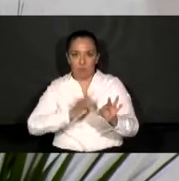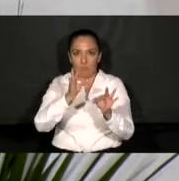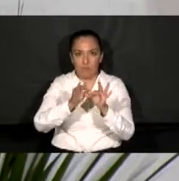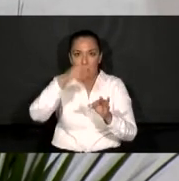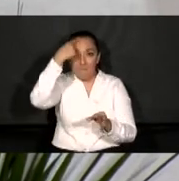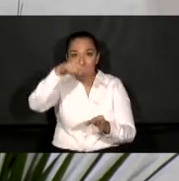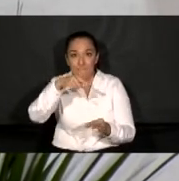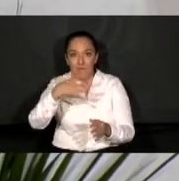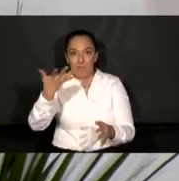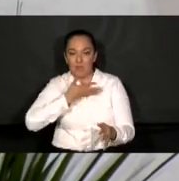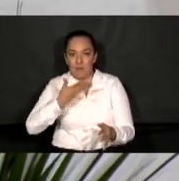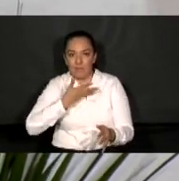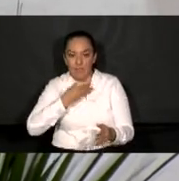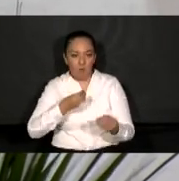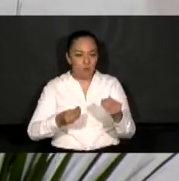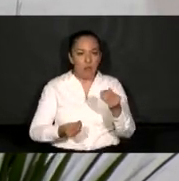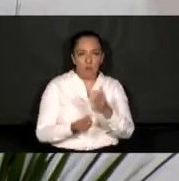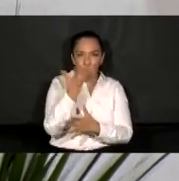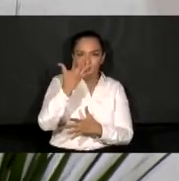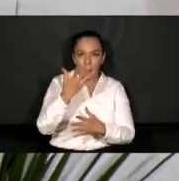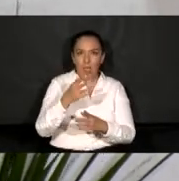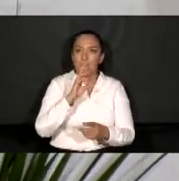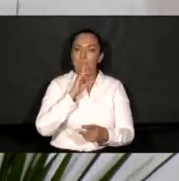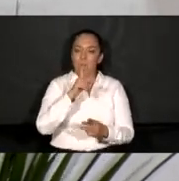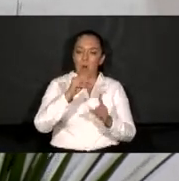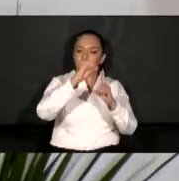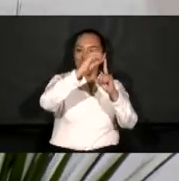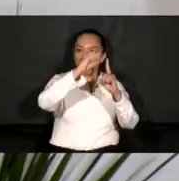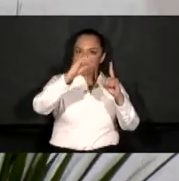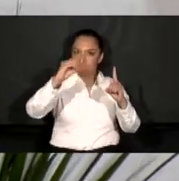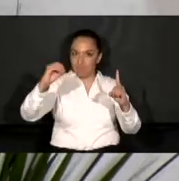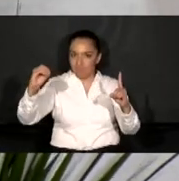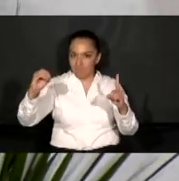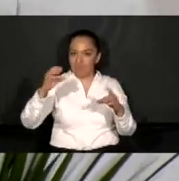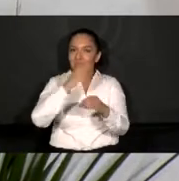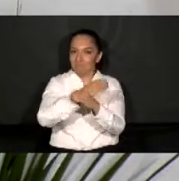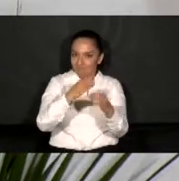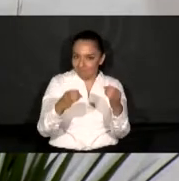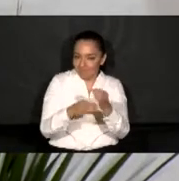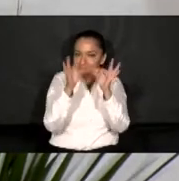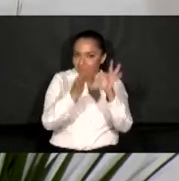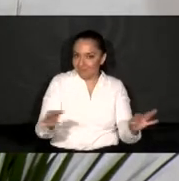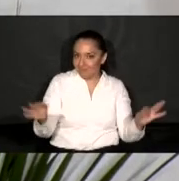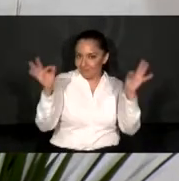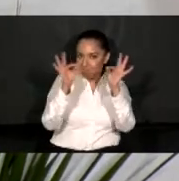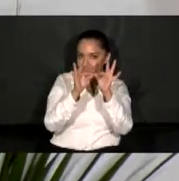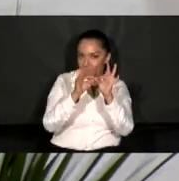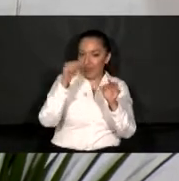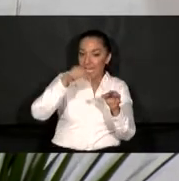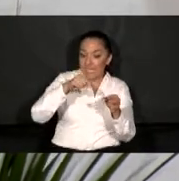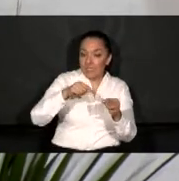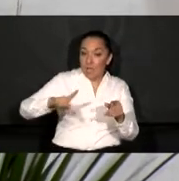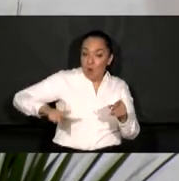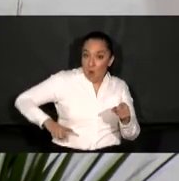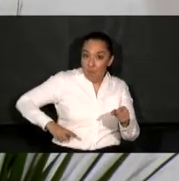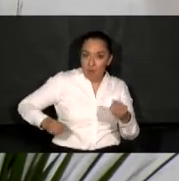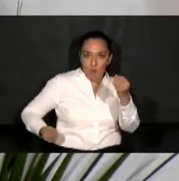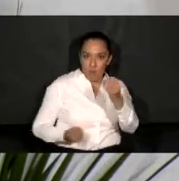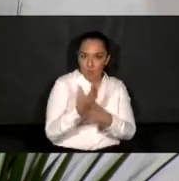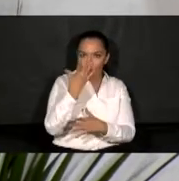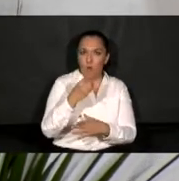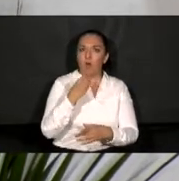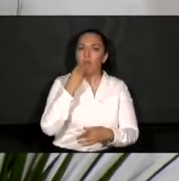una nueva y mejor organización de las cosas humanas. En este gobierno que iniciamos, quiero